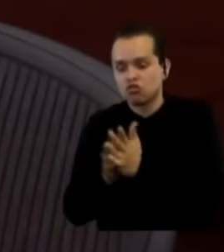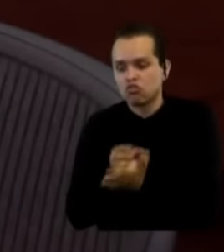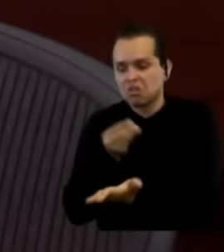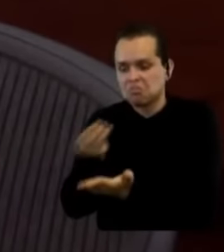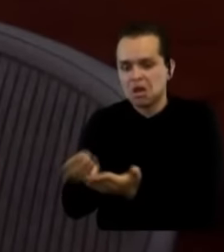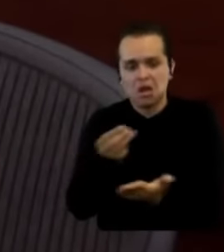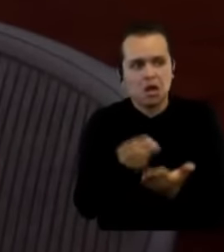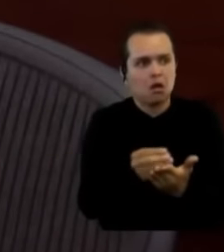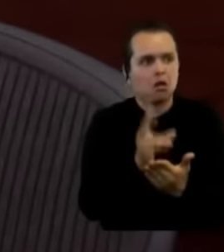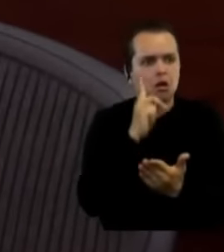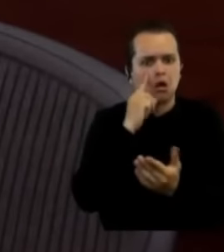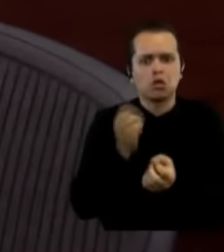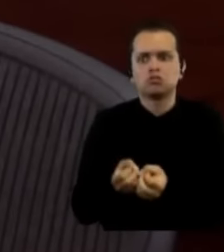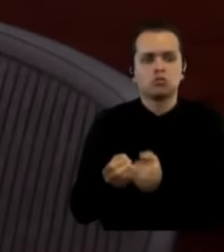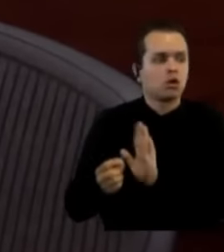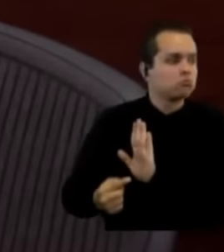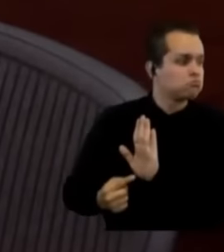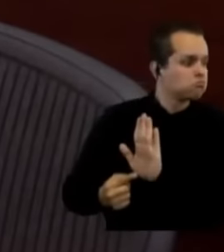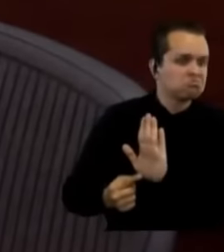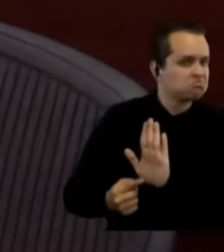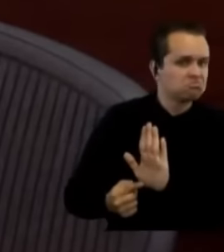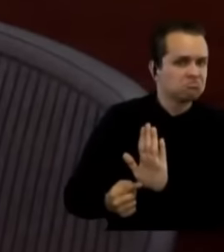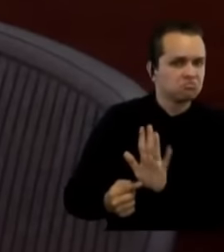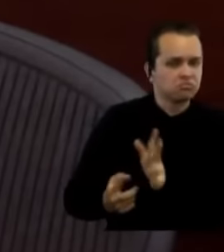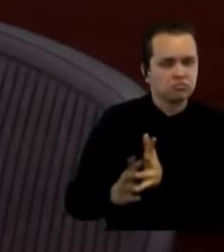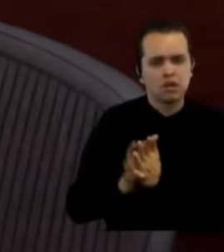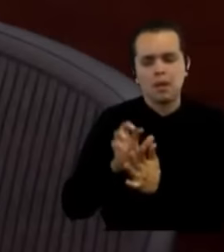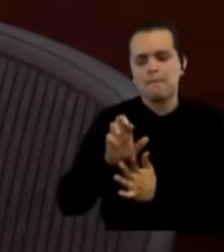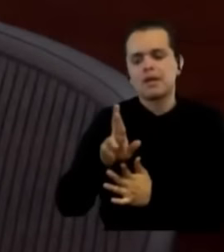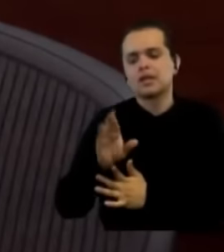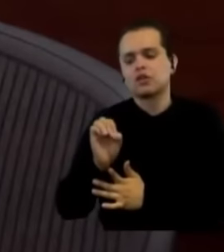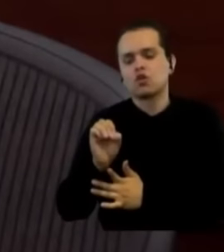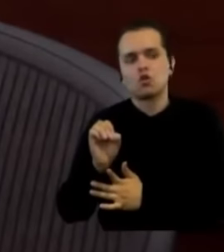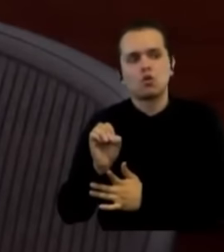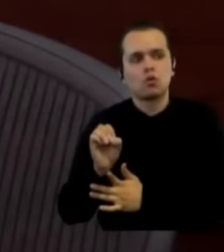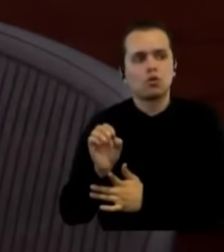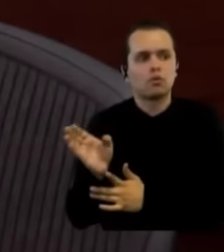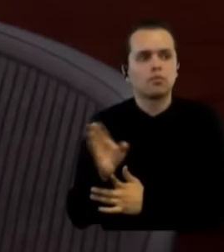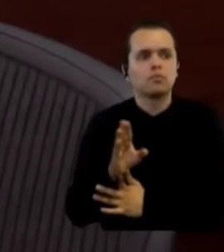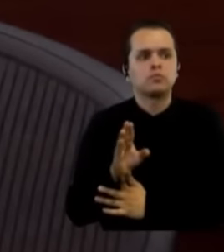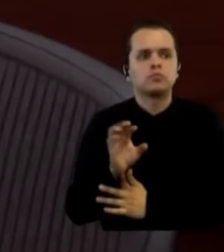pagados y no reportados. Pedro Contecha se gana...